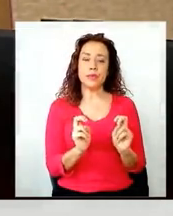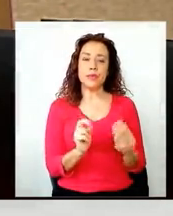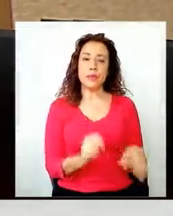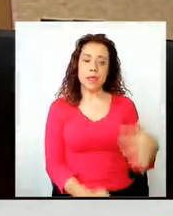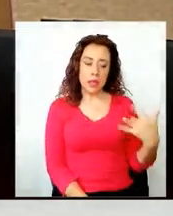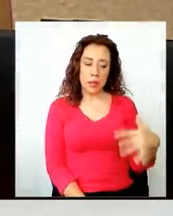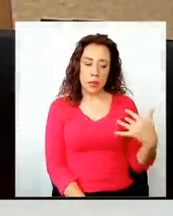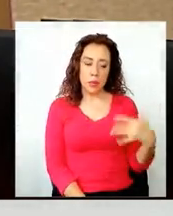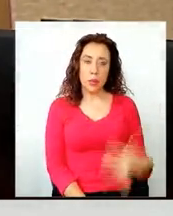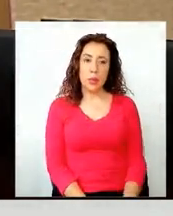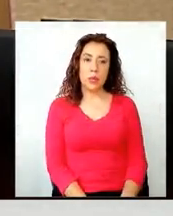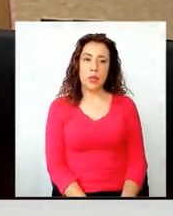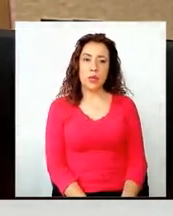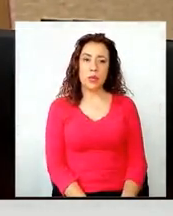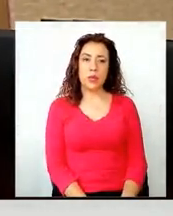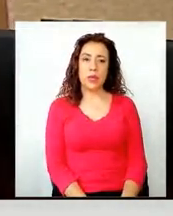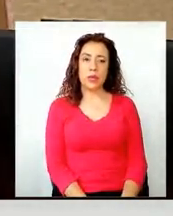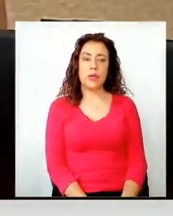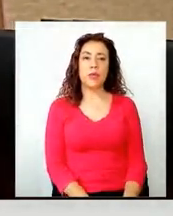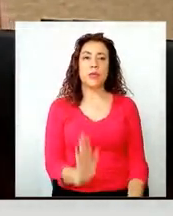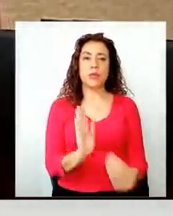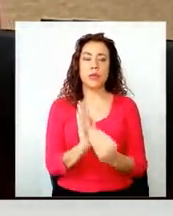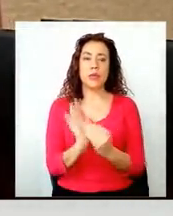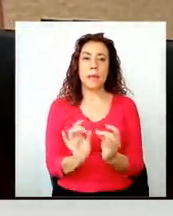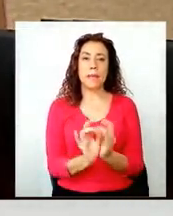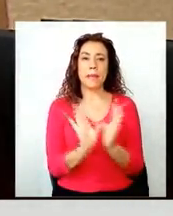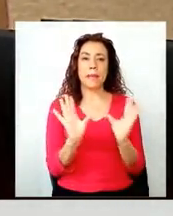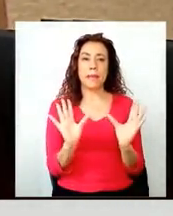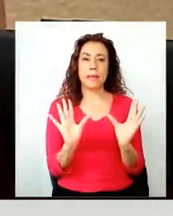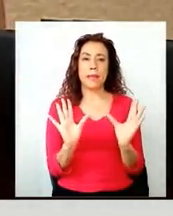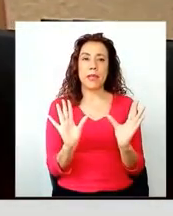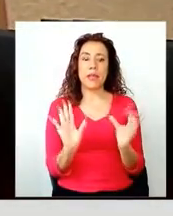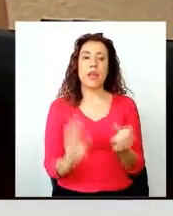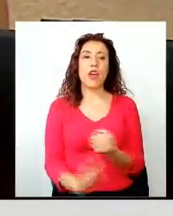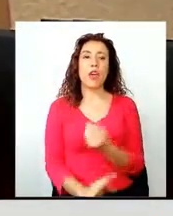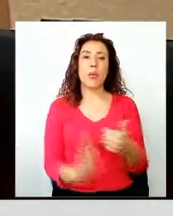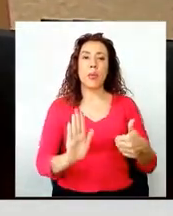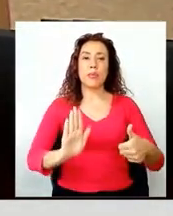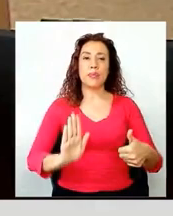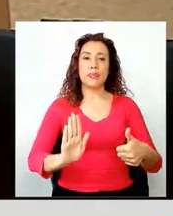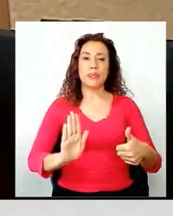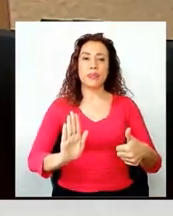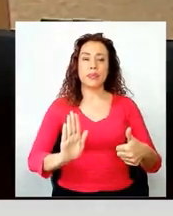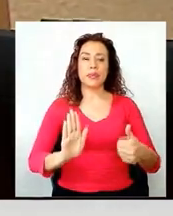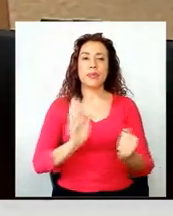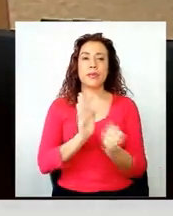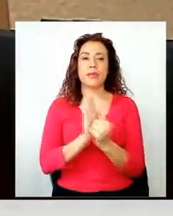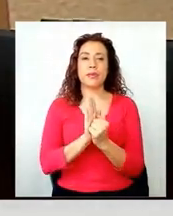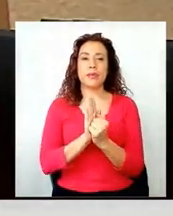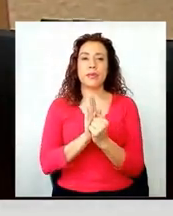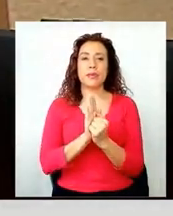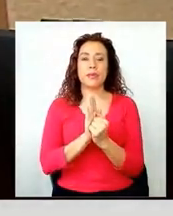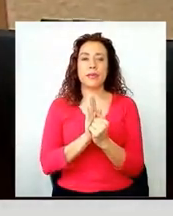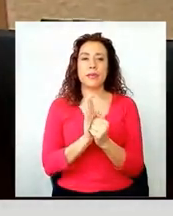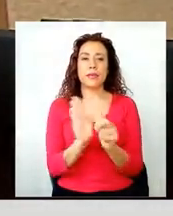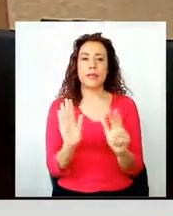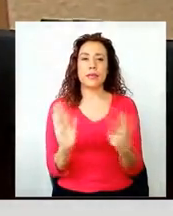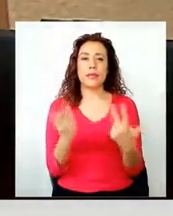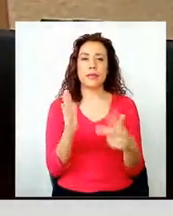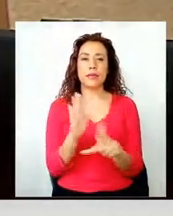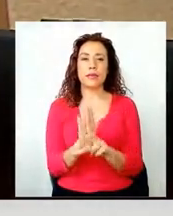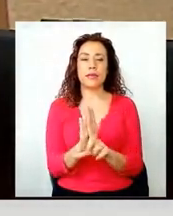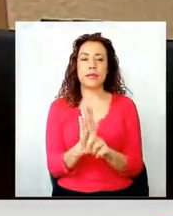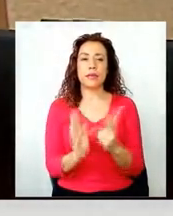al incorporar expresamente el número seis en el artículo octavo de la ley